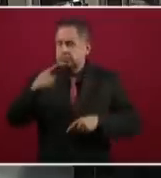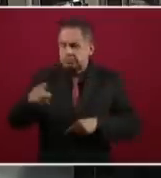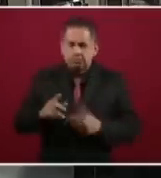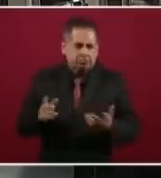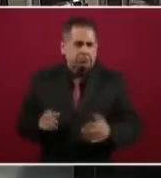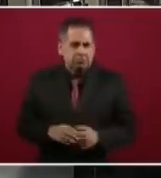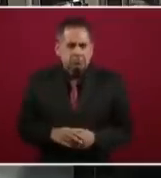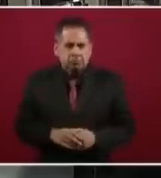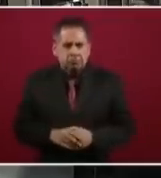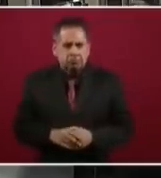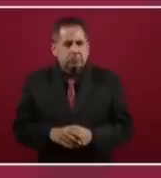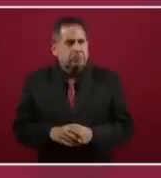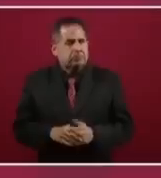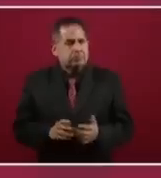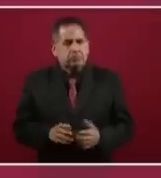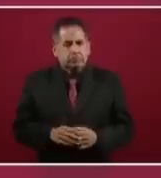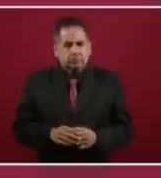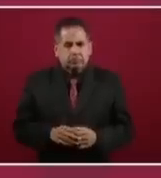está